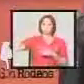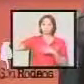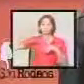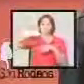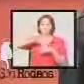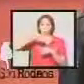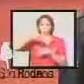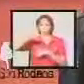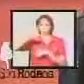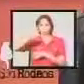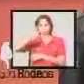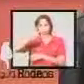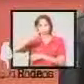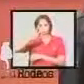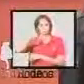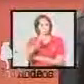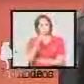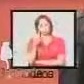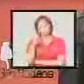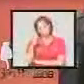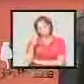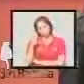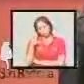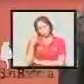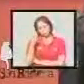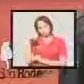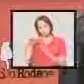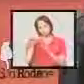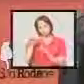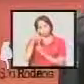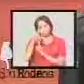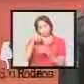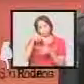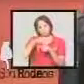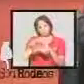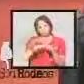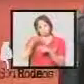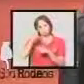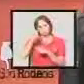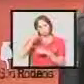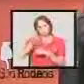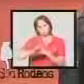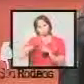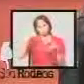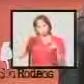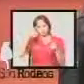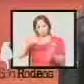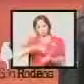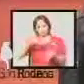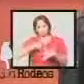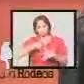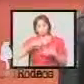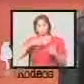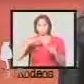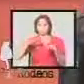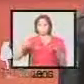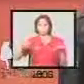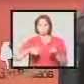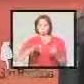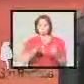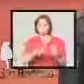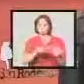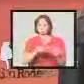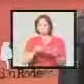aproximadamente 480 mil millones de colones en crédito. Y para este año 2014 la meta que tenemos es una colocación de